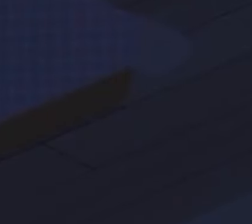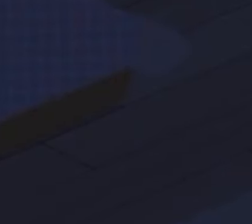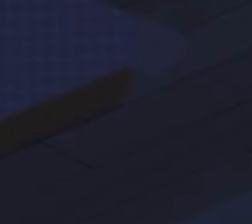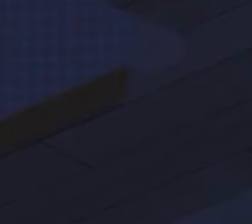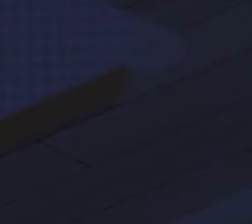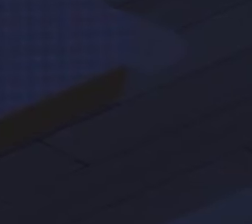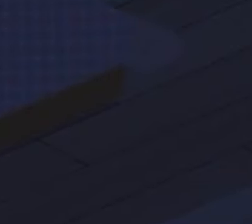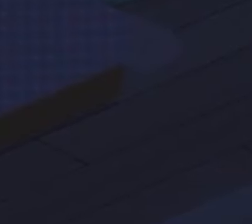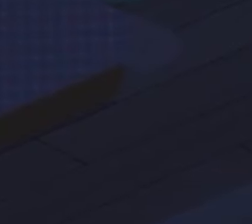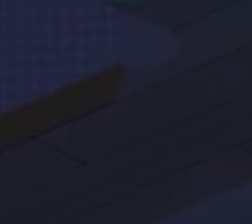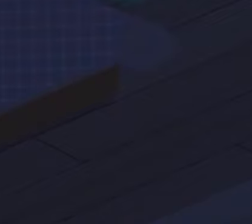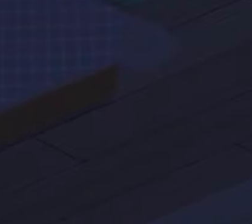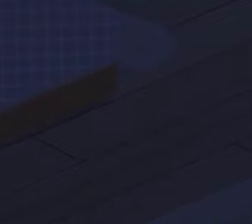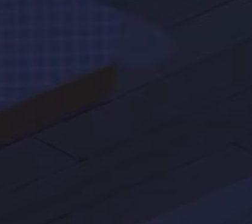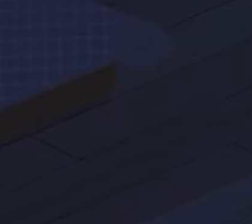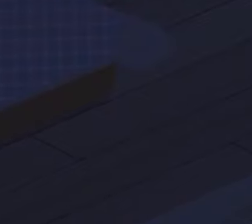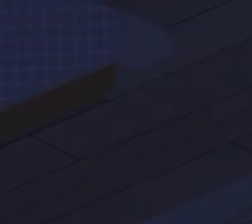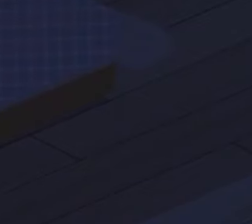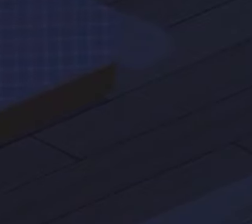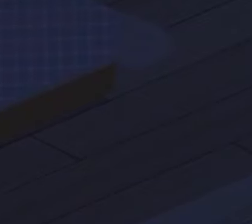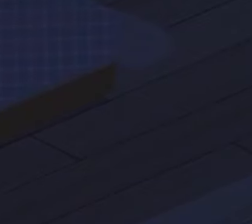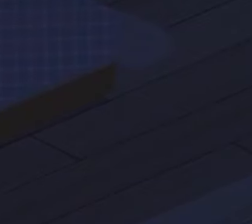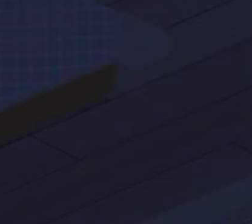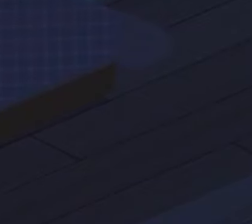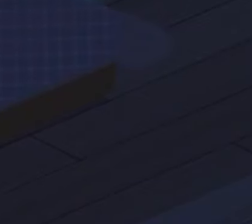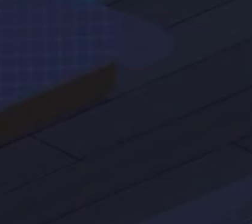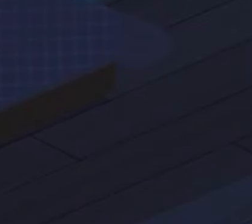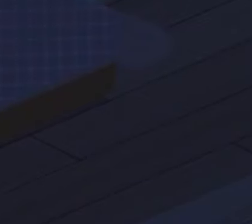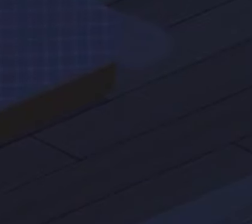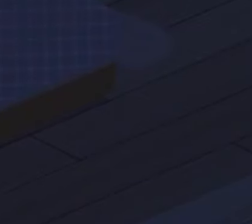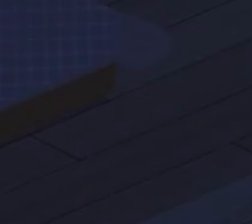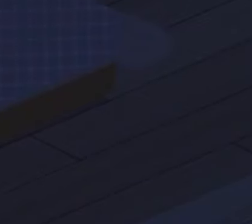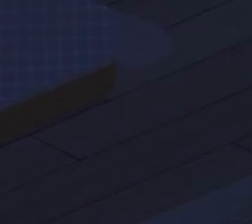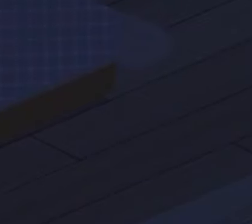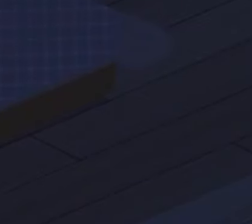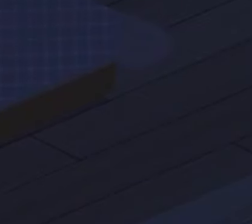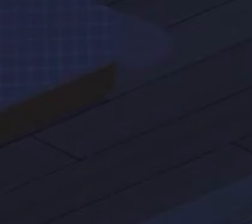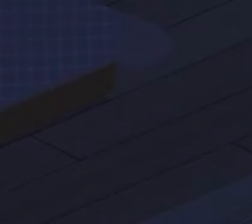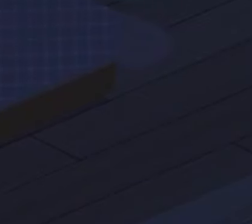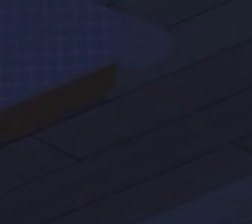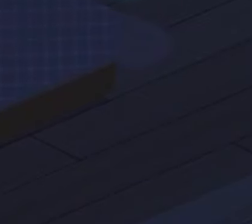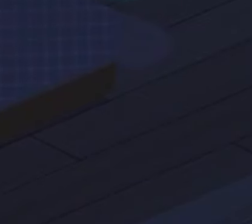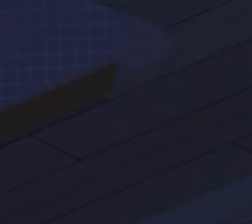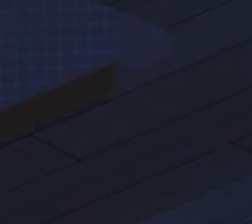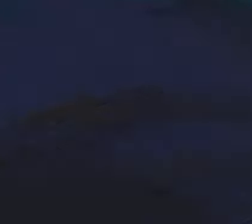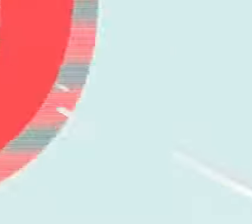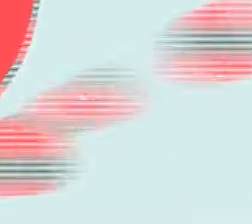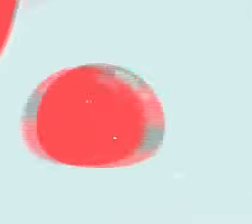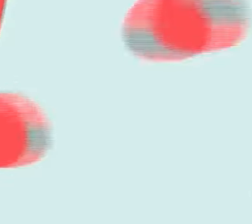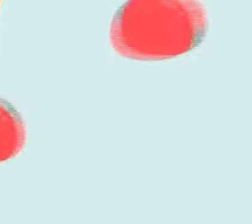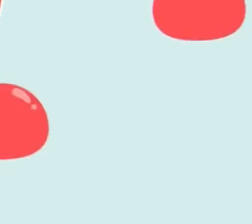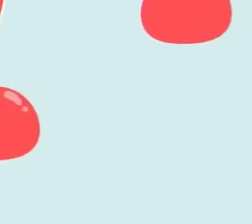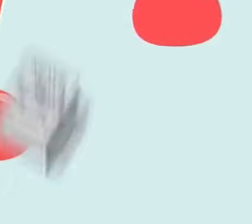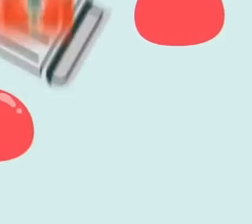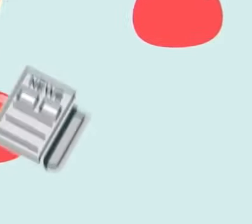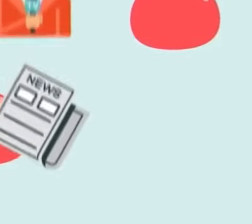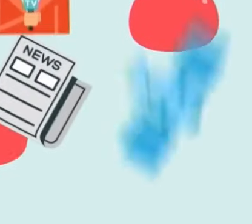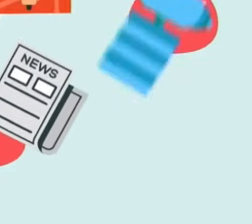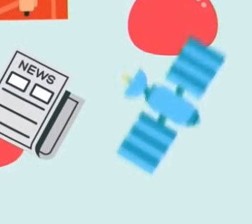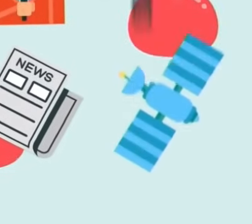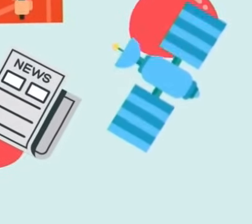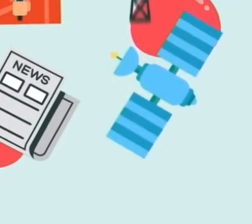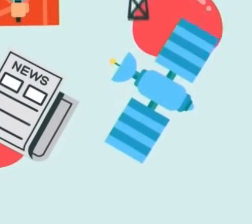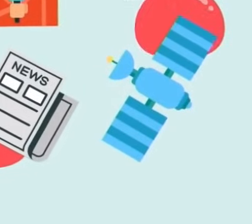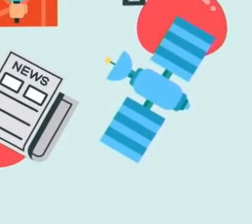fácilmente caemos en las llamadas cámaras de eco, espacios en los que recibimos un solo tipo de información y no necesariamente